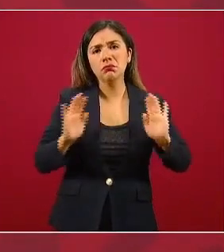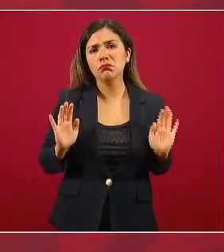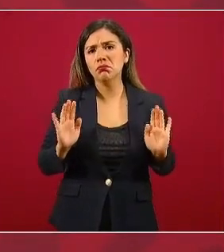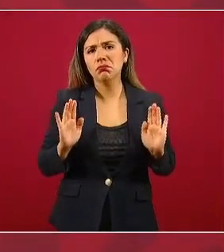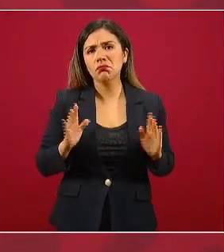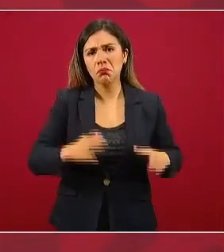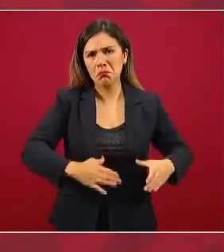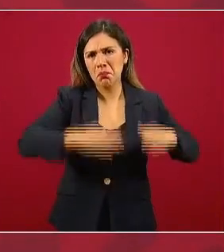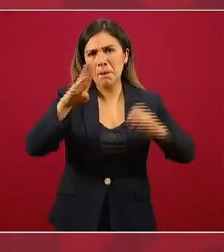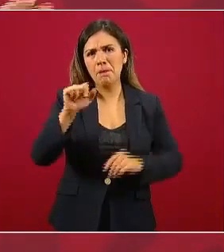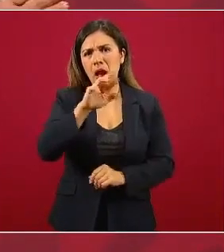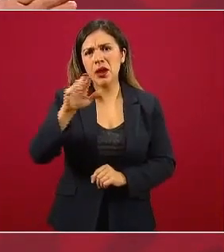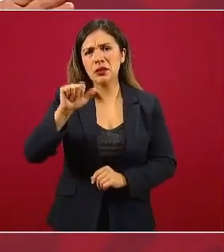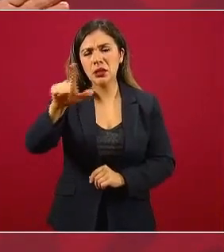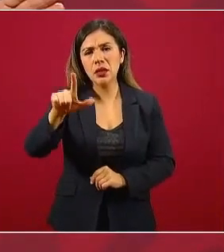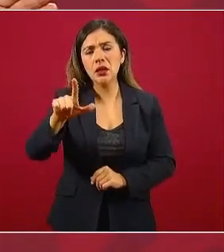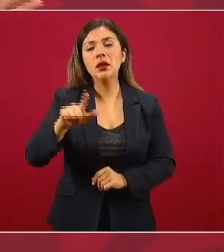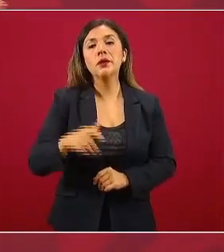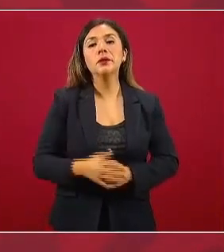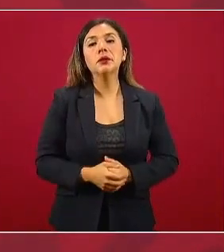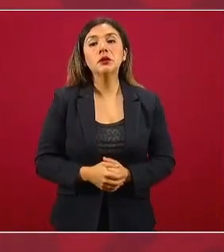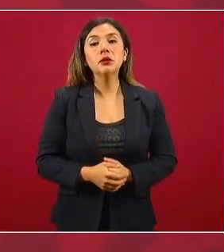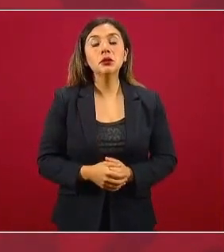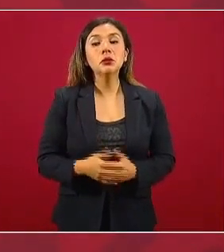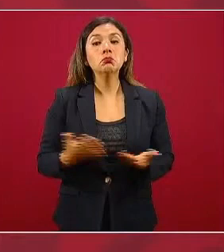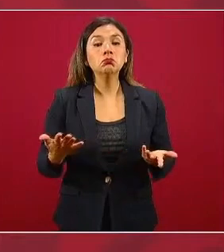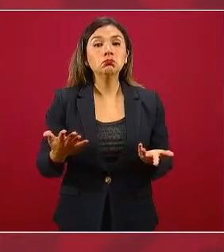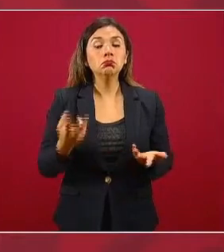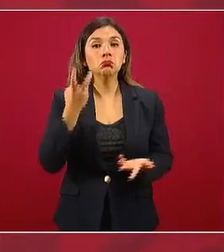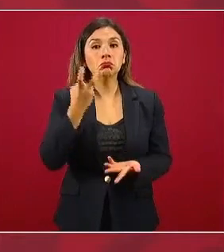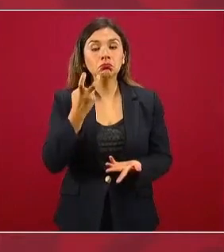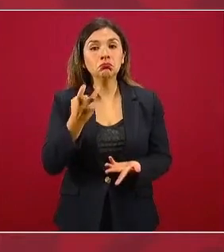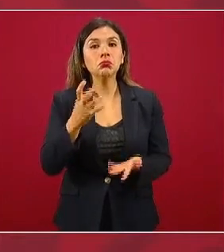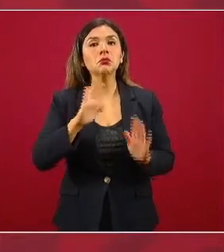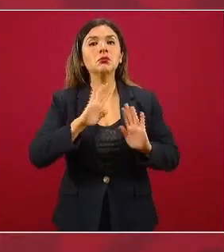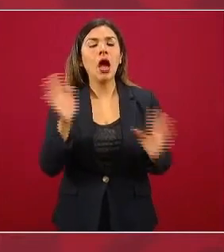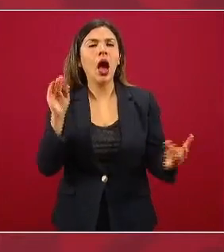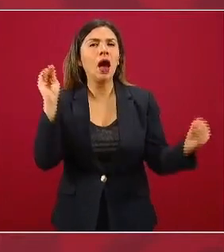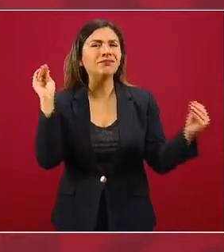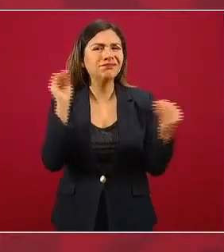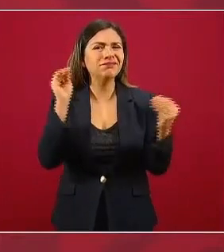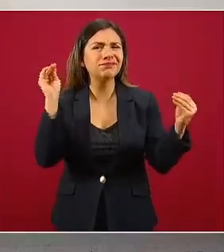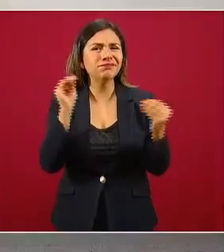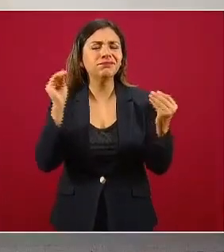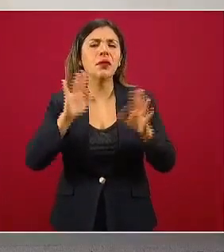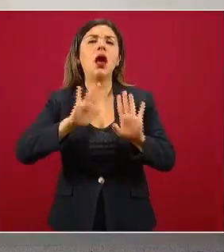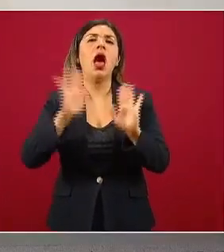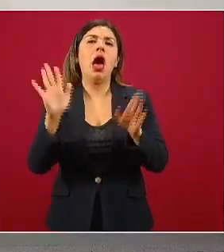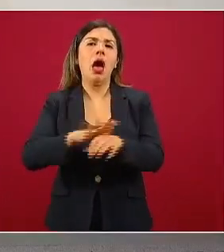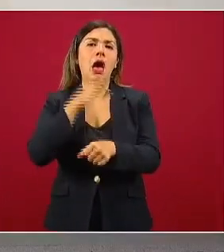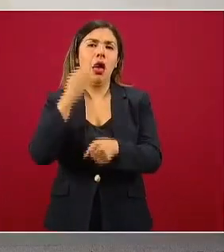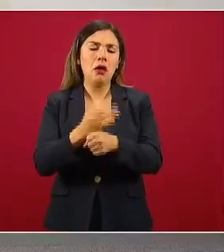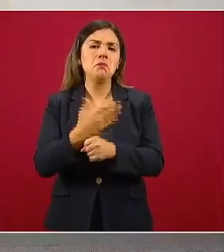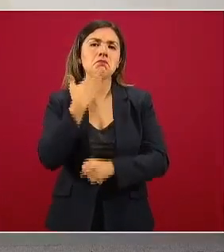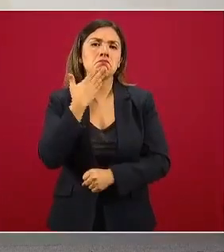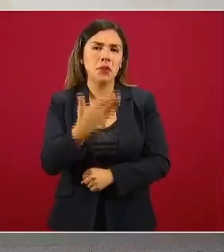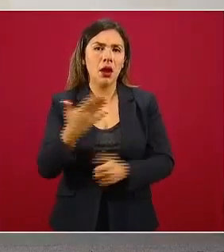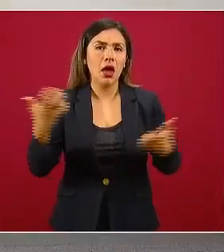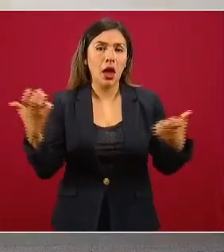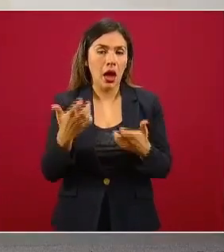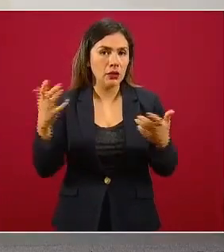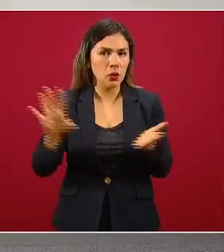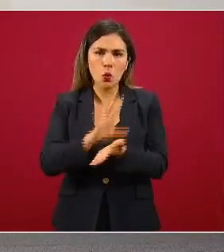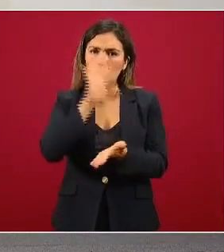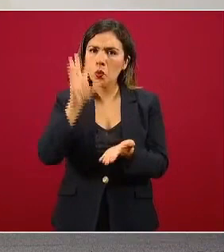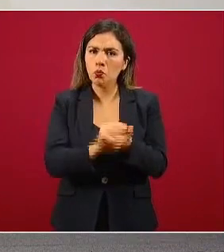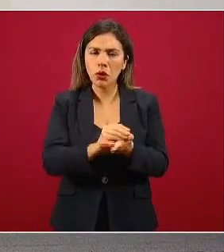y ya se cumplió con eso,